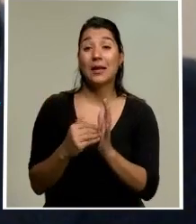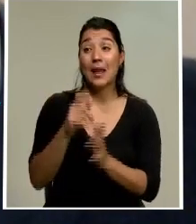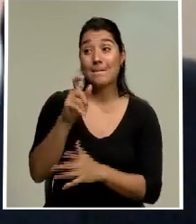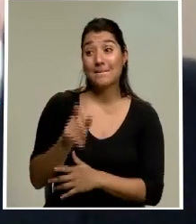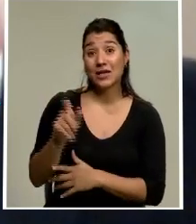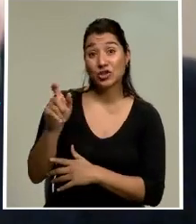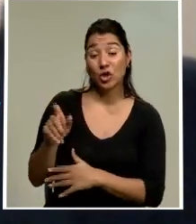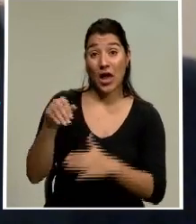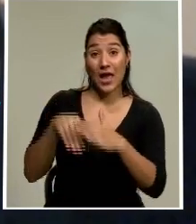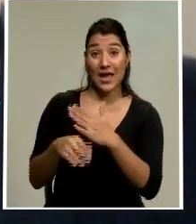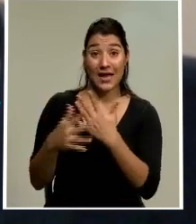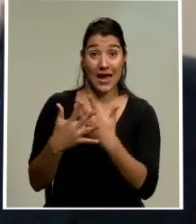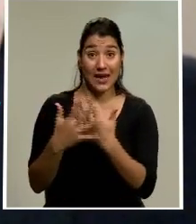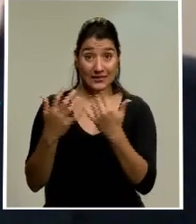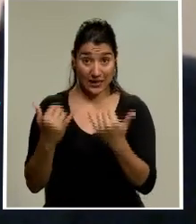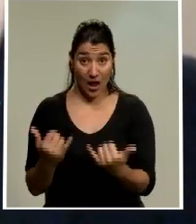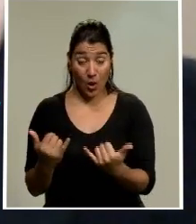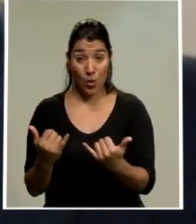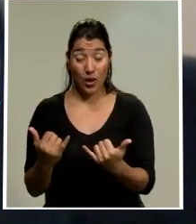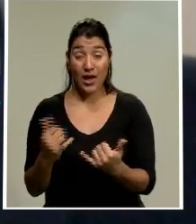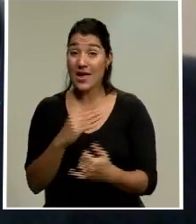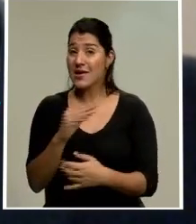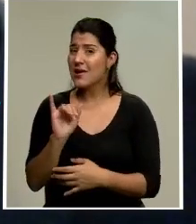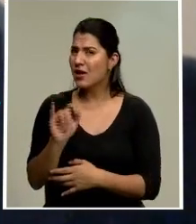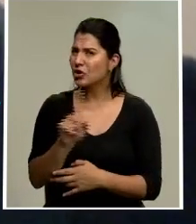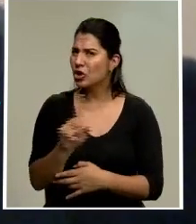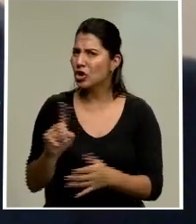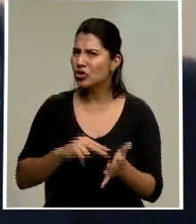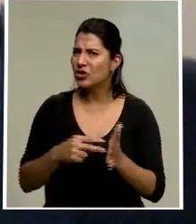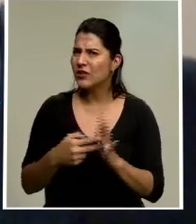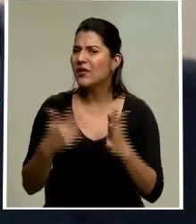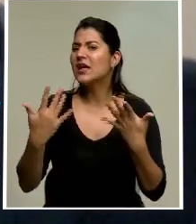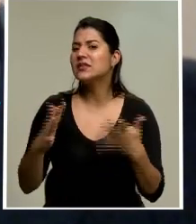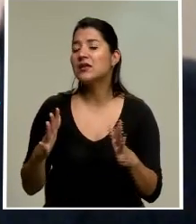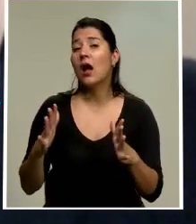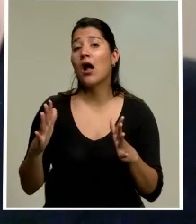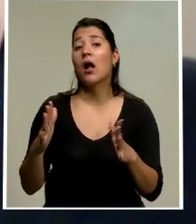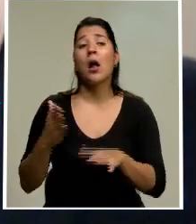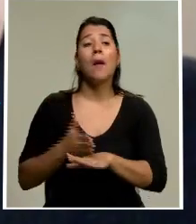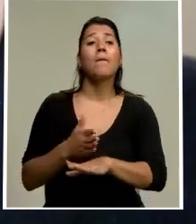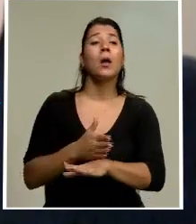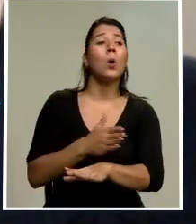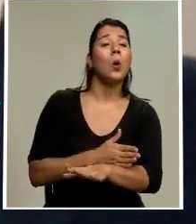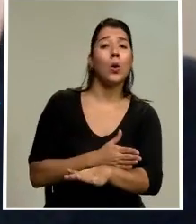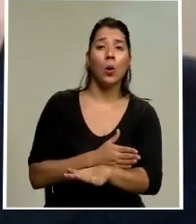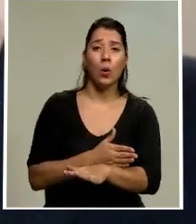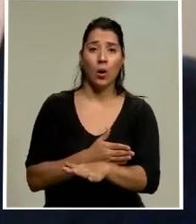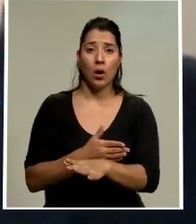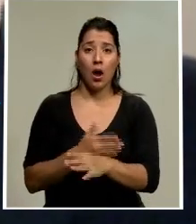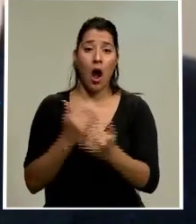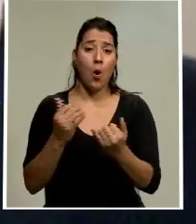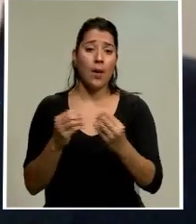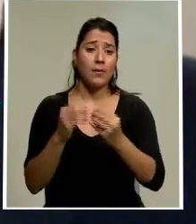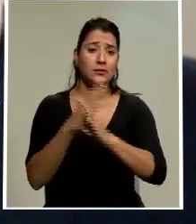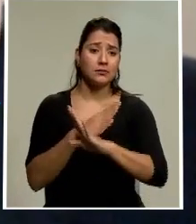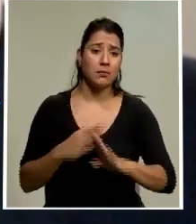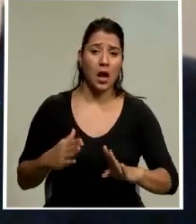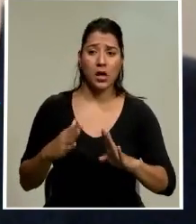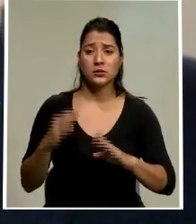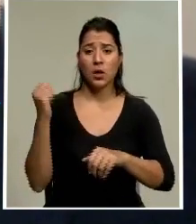en la cárcel ahorita, presos, y eso no significa que ha habido una reducción del delito. Tenemos